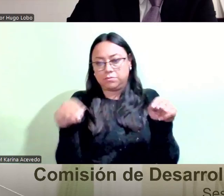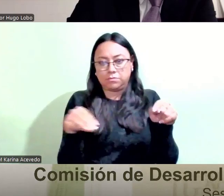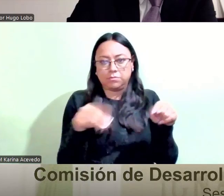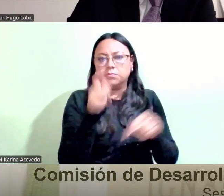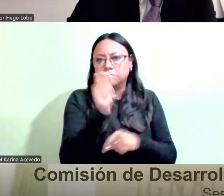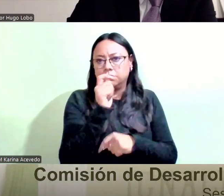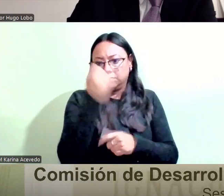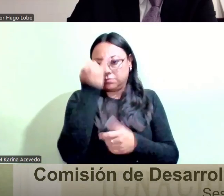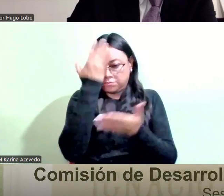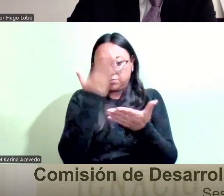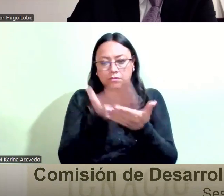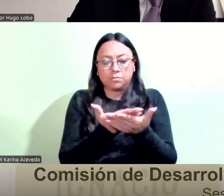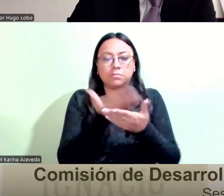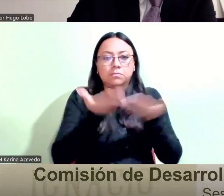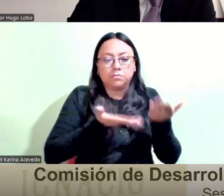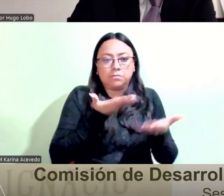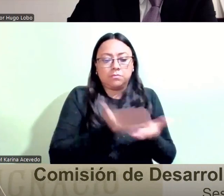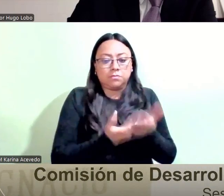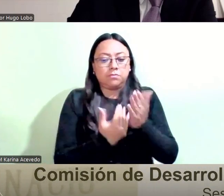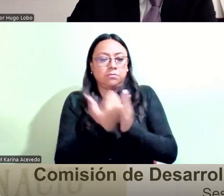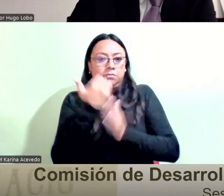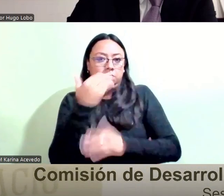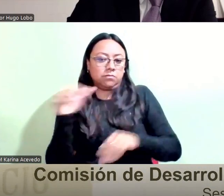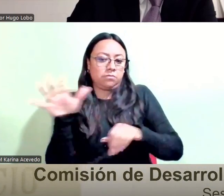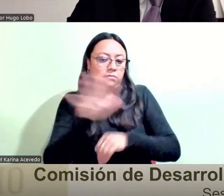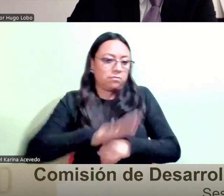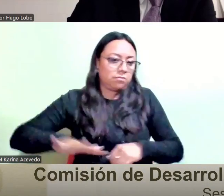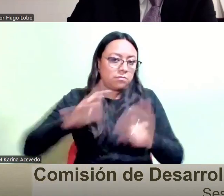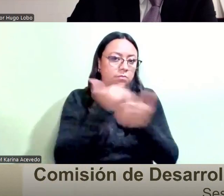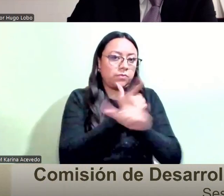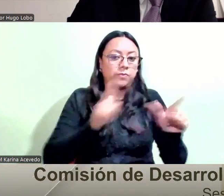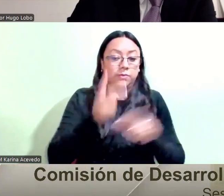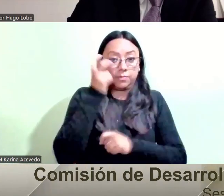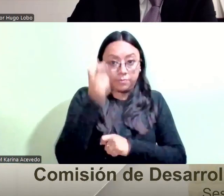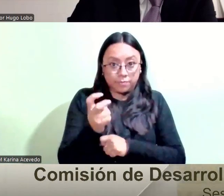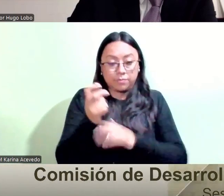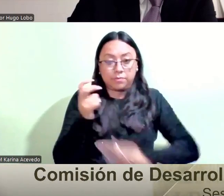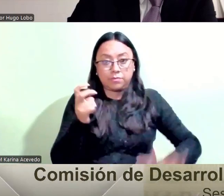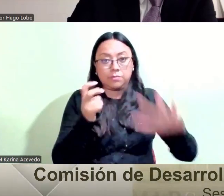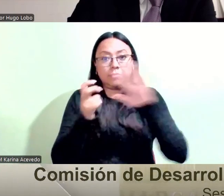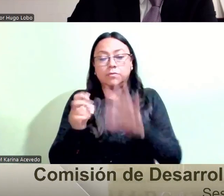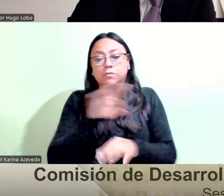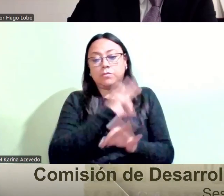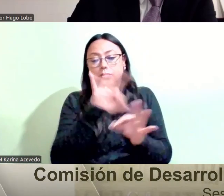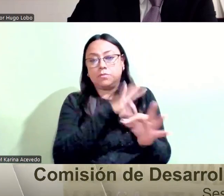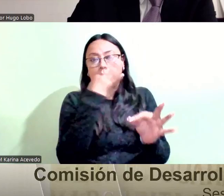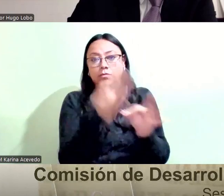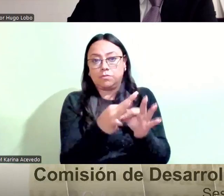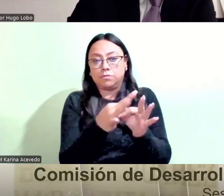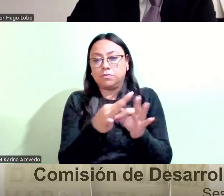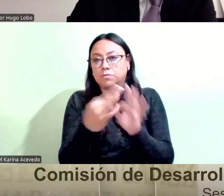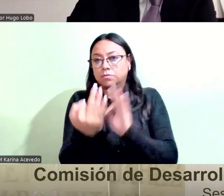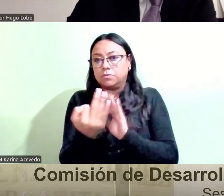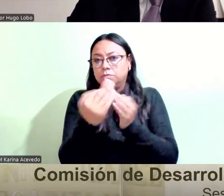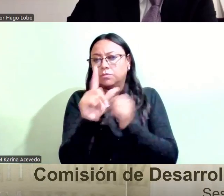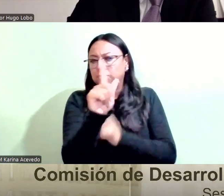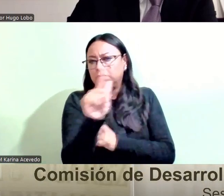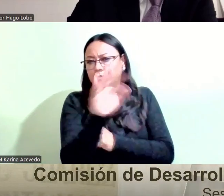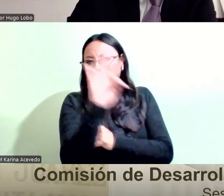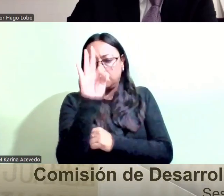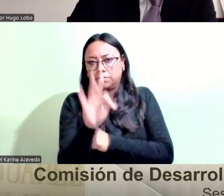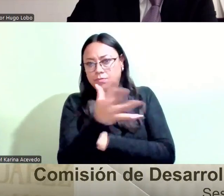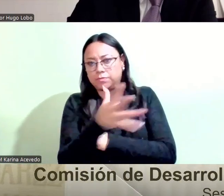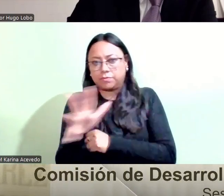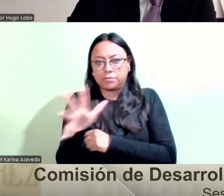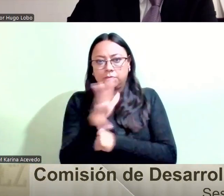iniciativa, si bien plantea un incremento de área libre a la zonificación que le pudiese aplicar el inmueble que va del 30 al 50%, es que